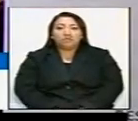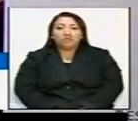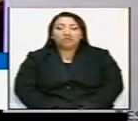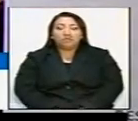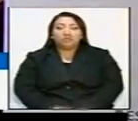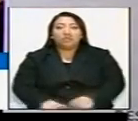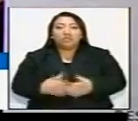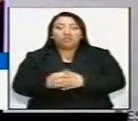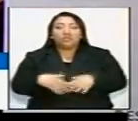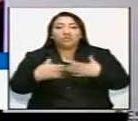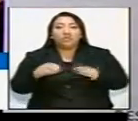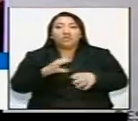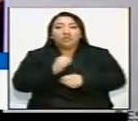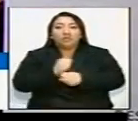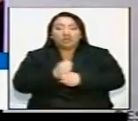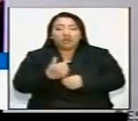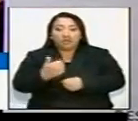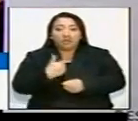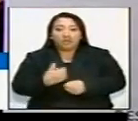y los que permiten la productividad.